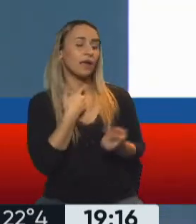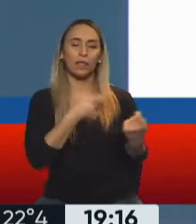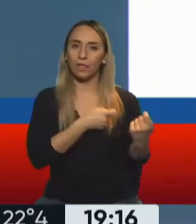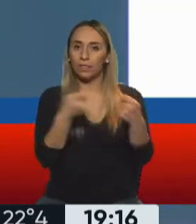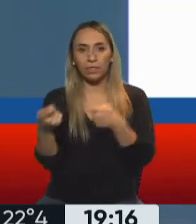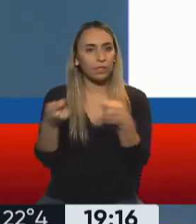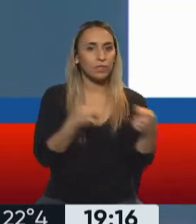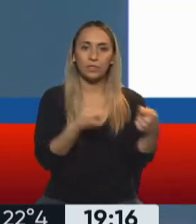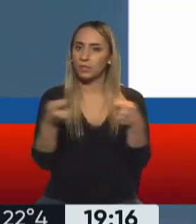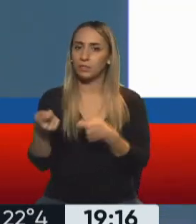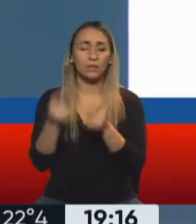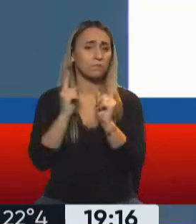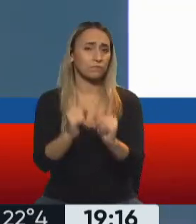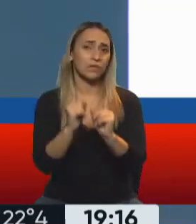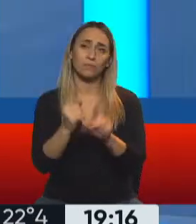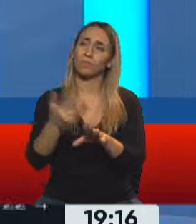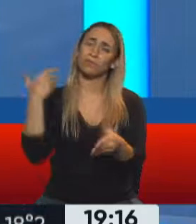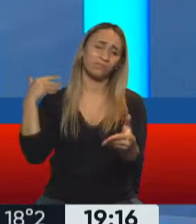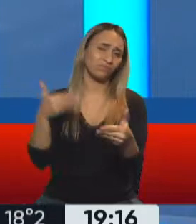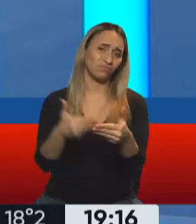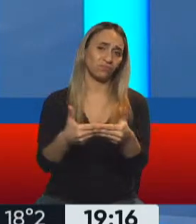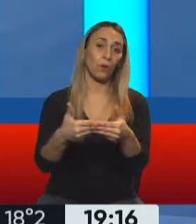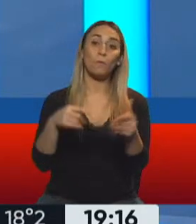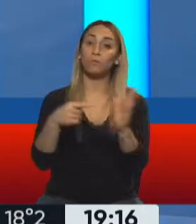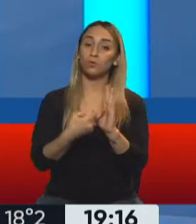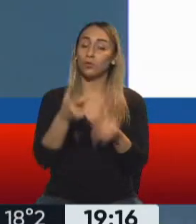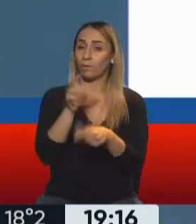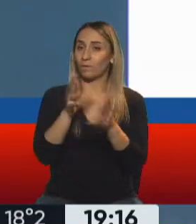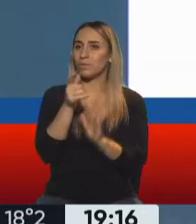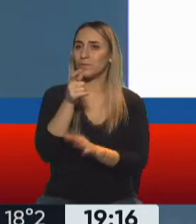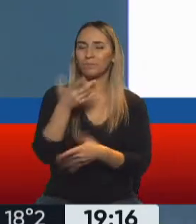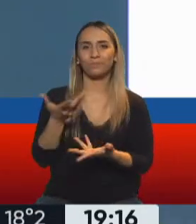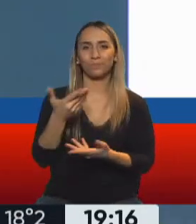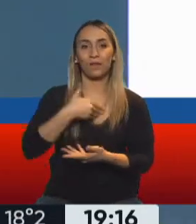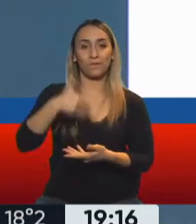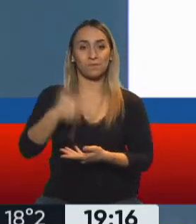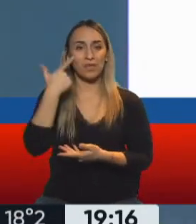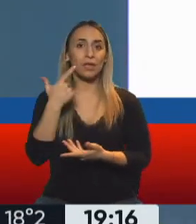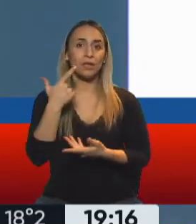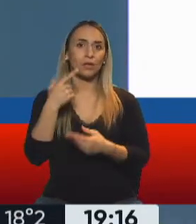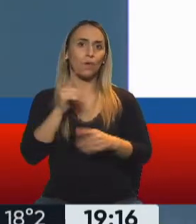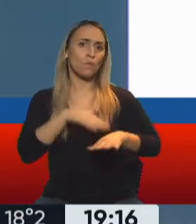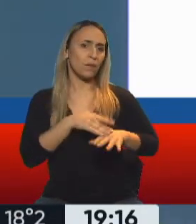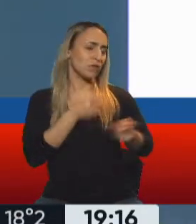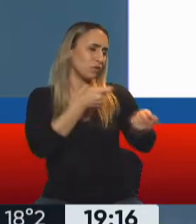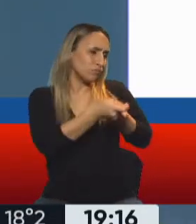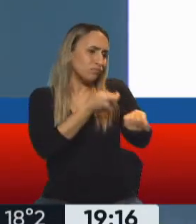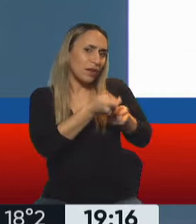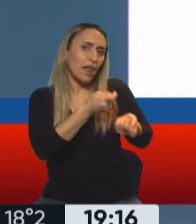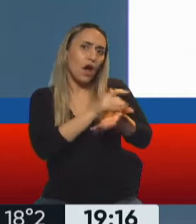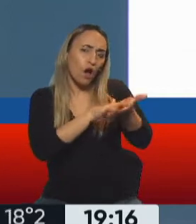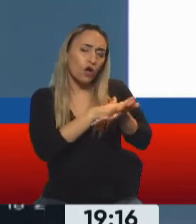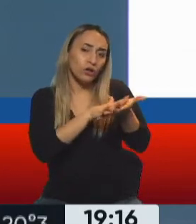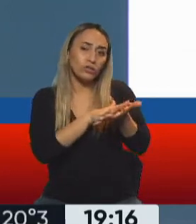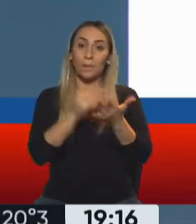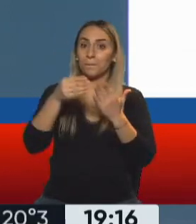el mismo tire y afloje de siempre. Lo que pasa es que el mensaje, llama la atención. En medio de una negociación, en medio de un viaje tan importante en donde el ministro